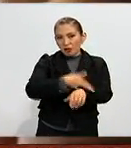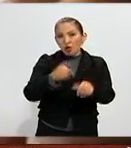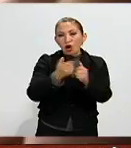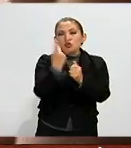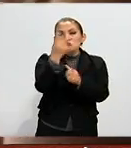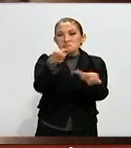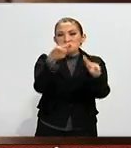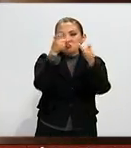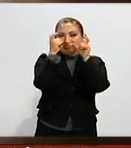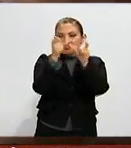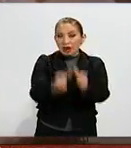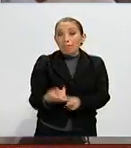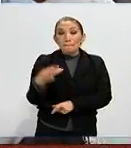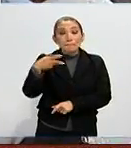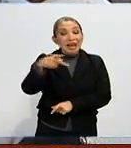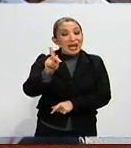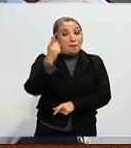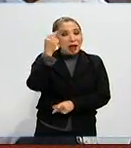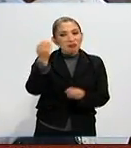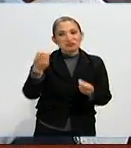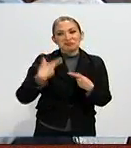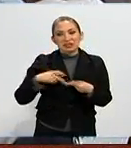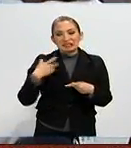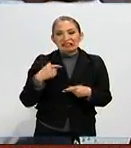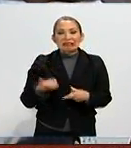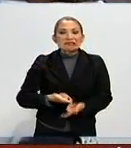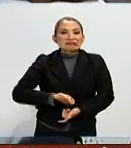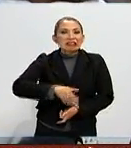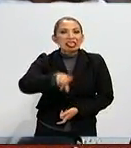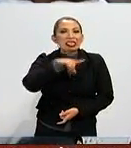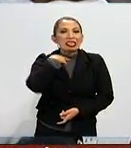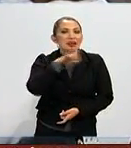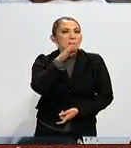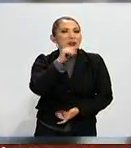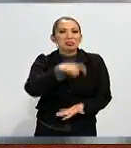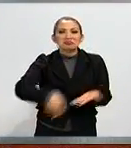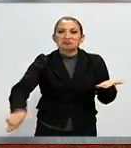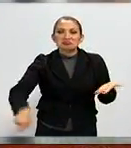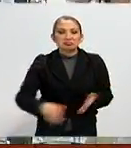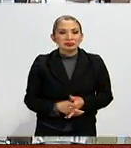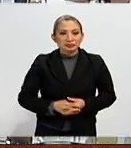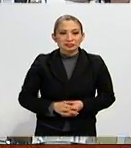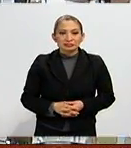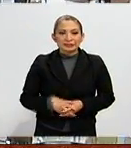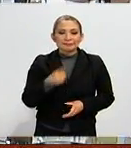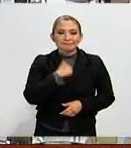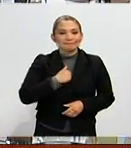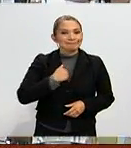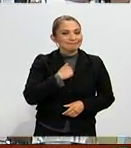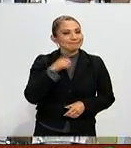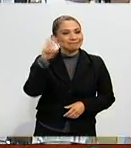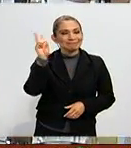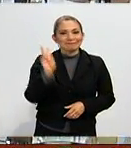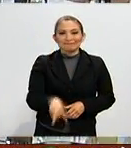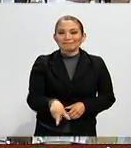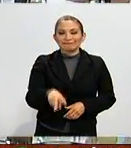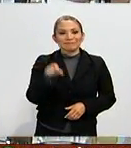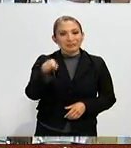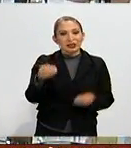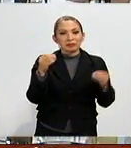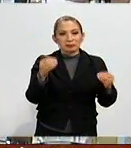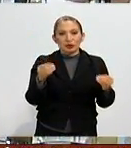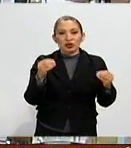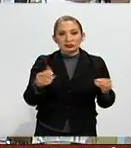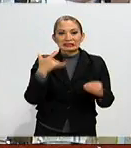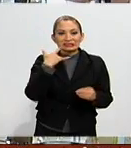con unos anteojos. Sin embargo, para muchos representa un gasto imposible de costear. Lamentablemente, con